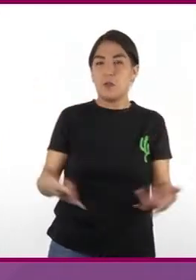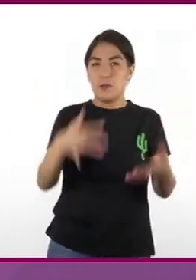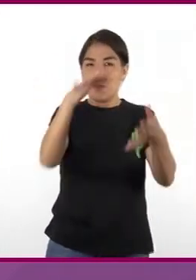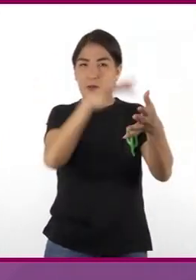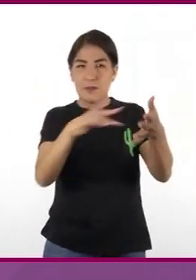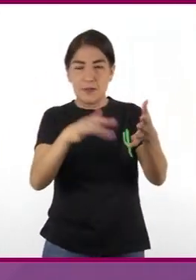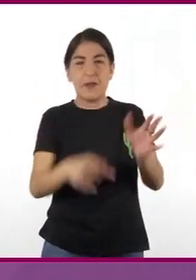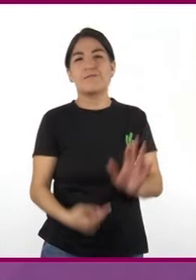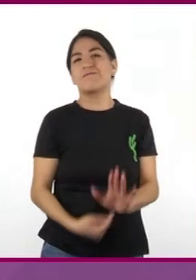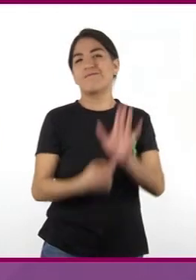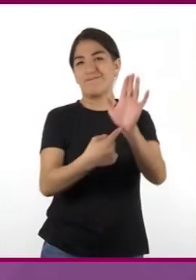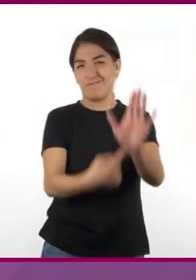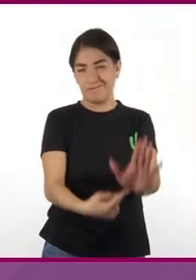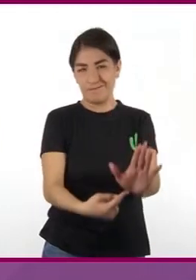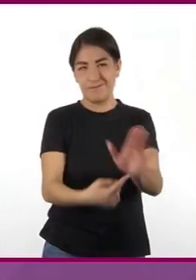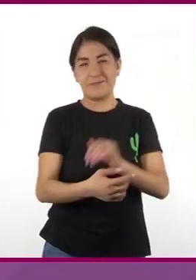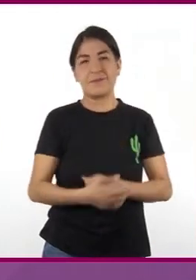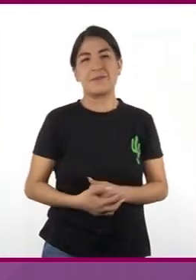presentan.